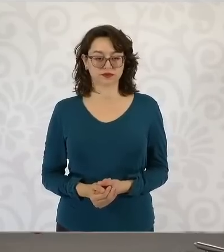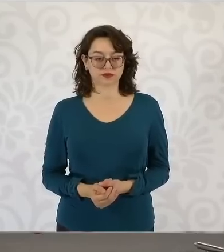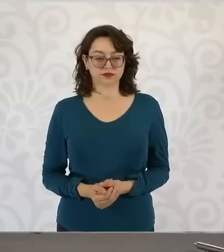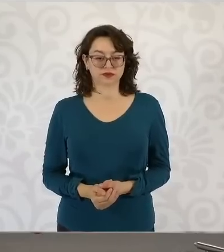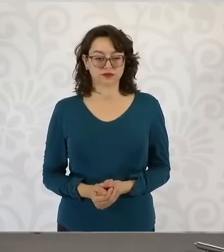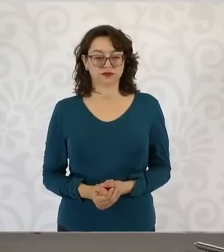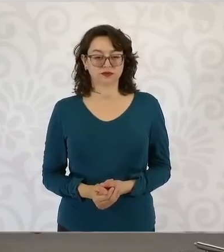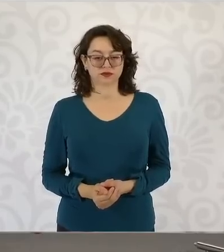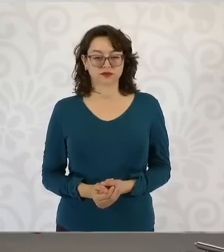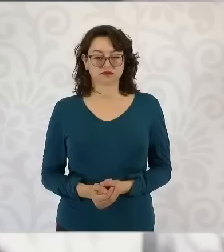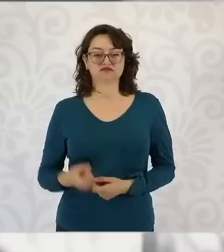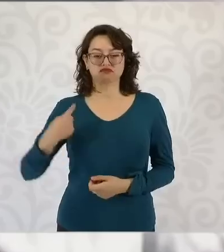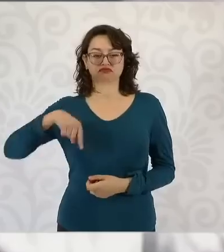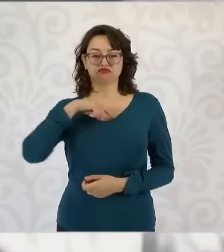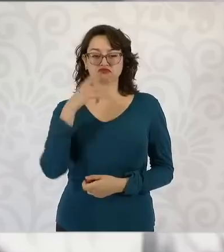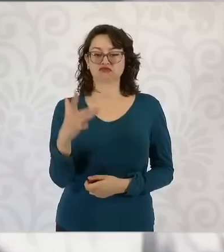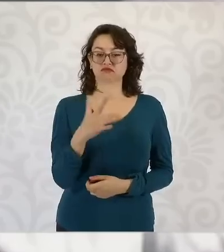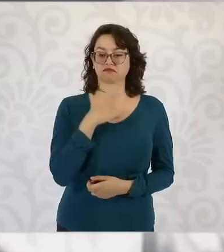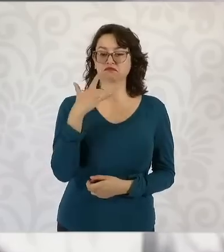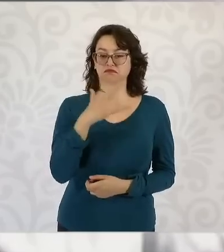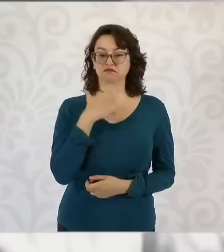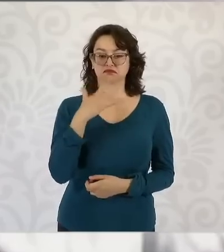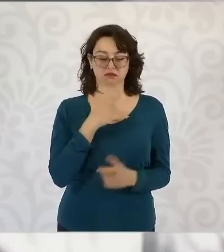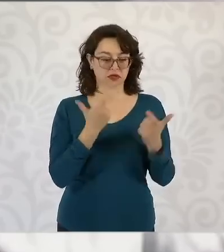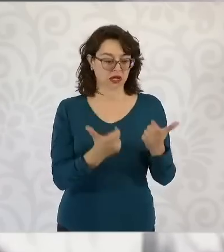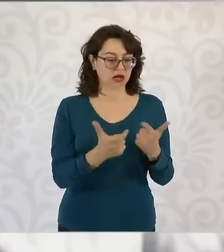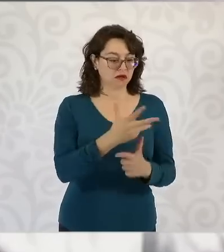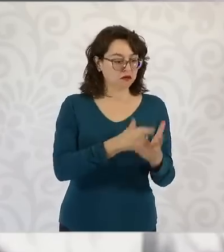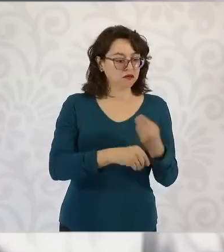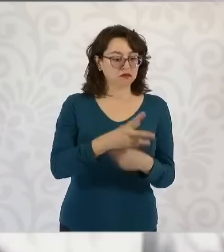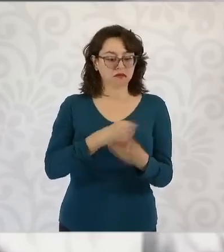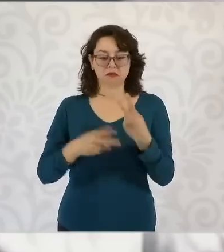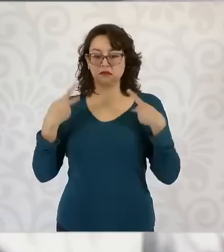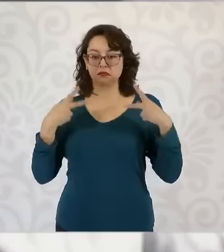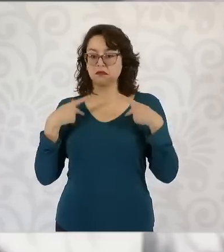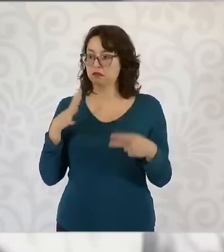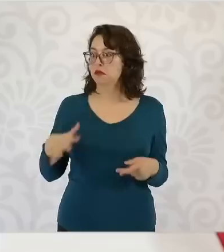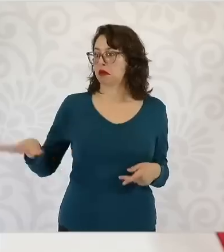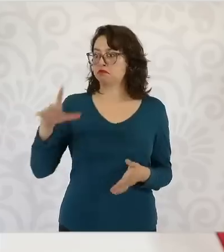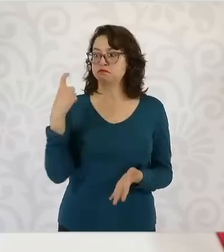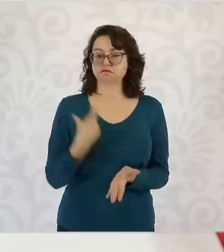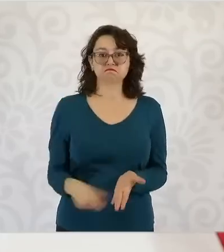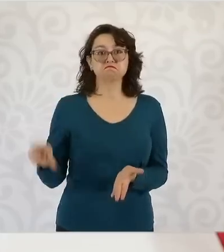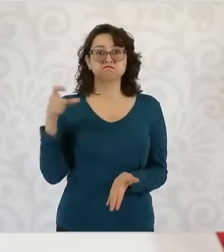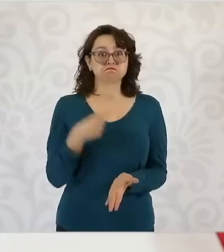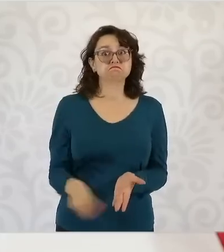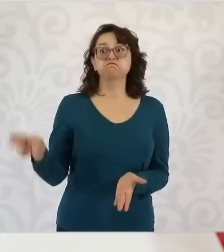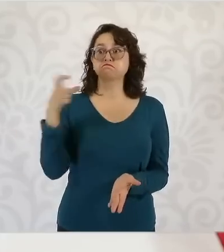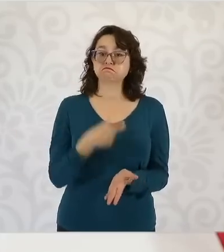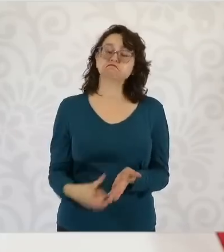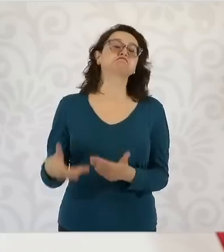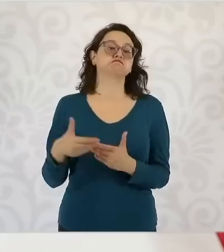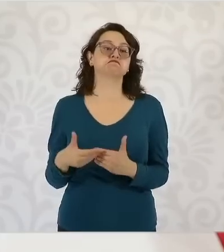convence, digamos, de que la variable más importante de la economía, que es el consumo, va a permanecer sólido en los